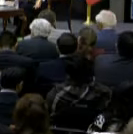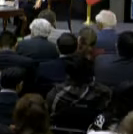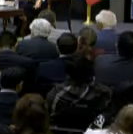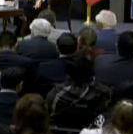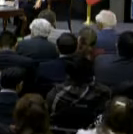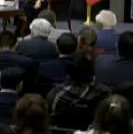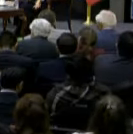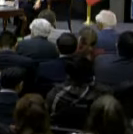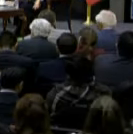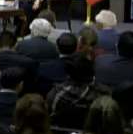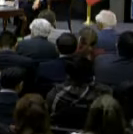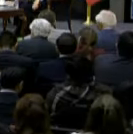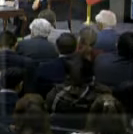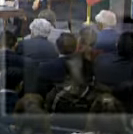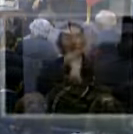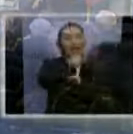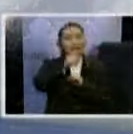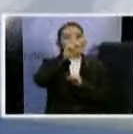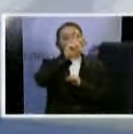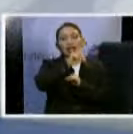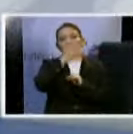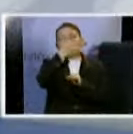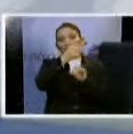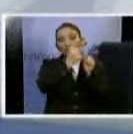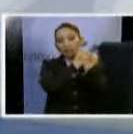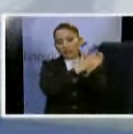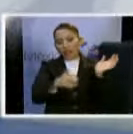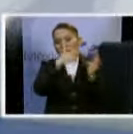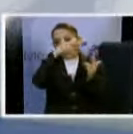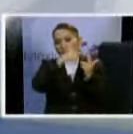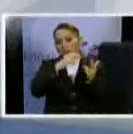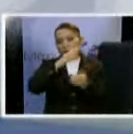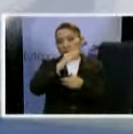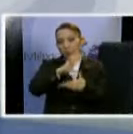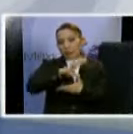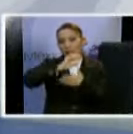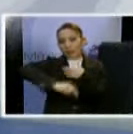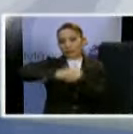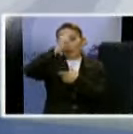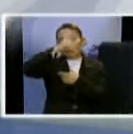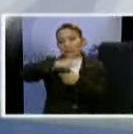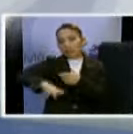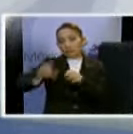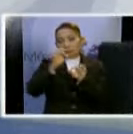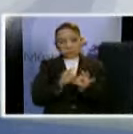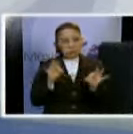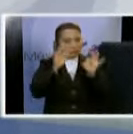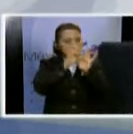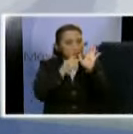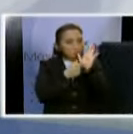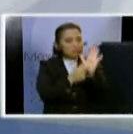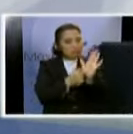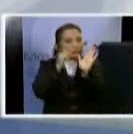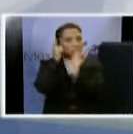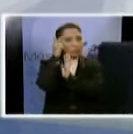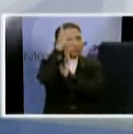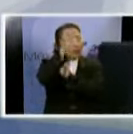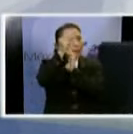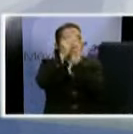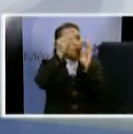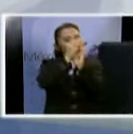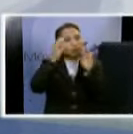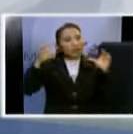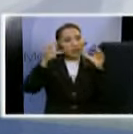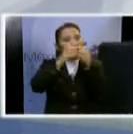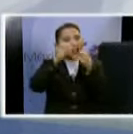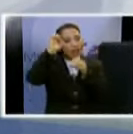como ya se ha dicho, en lo que puede ser la década de la región de América del Norte. Esto hay que subrayarlo. Frente a un horizonte mundial